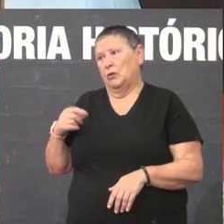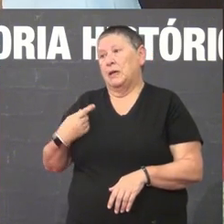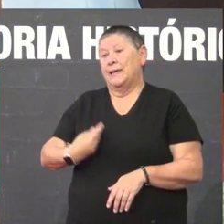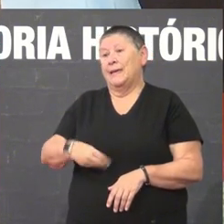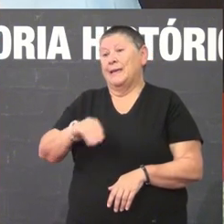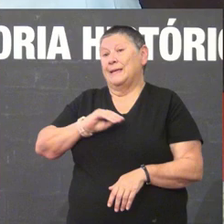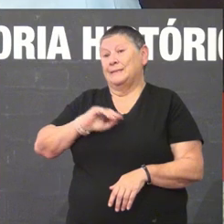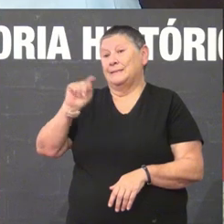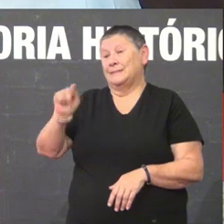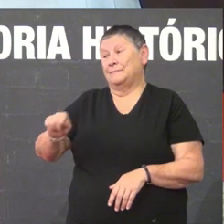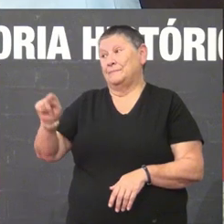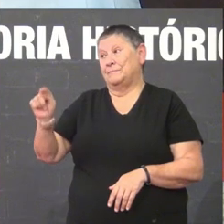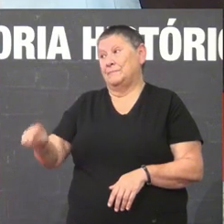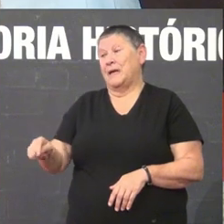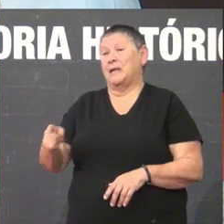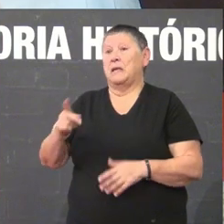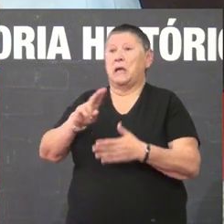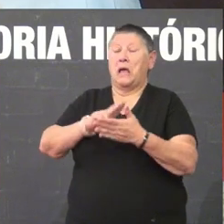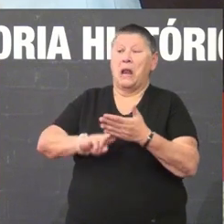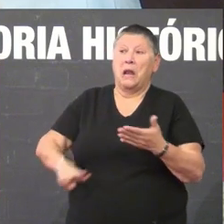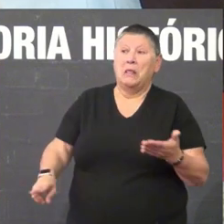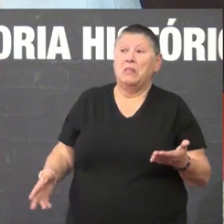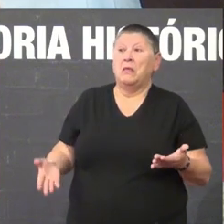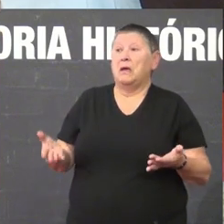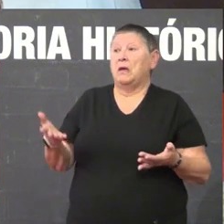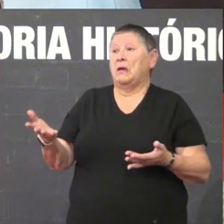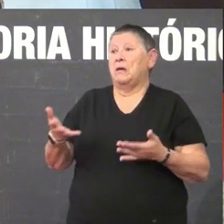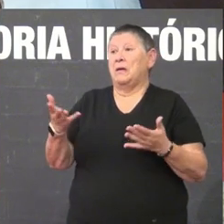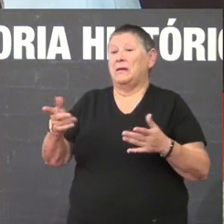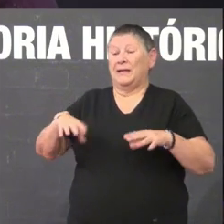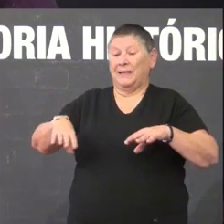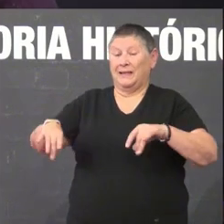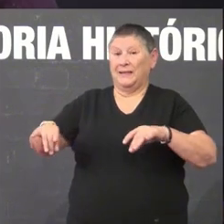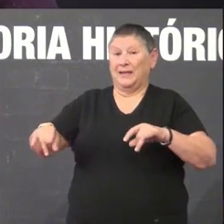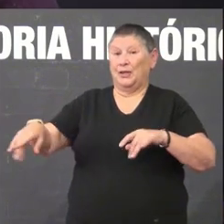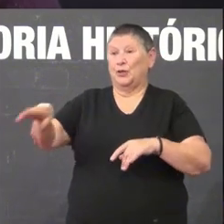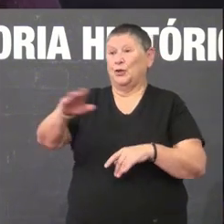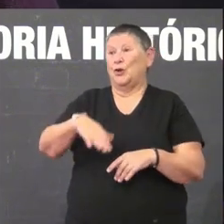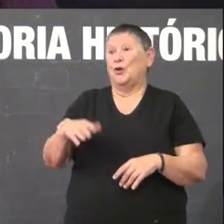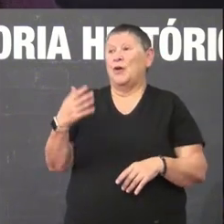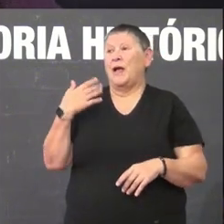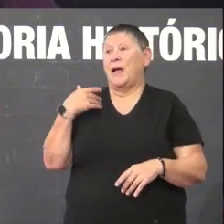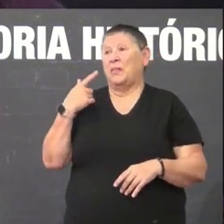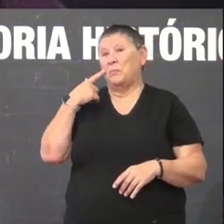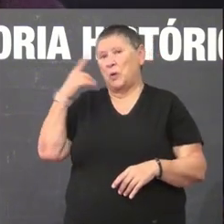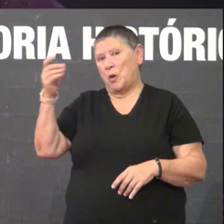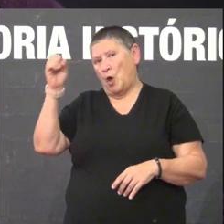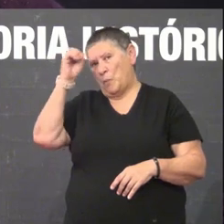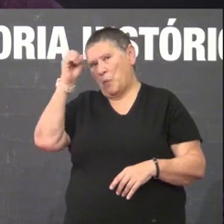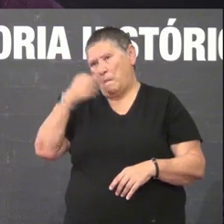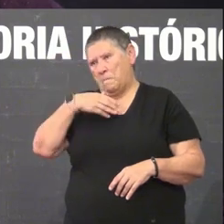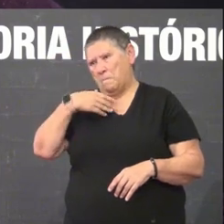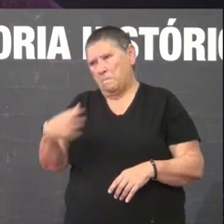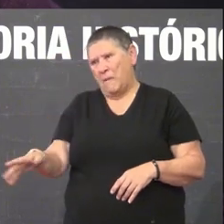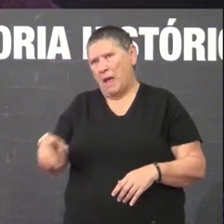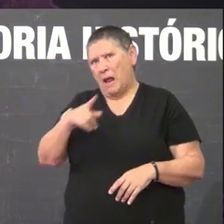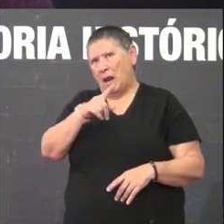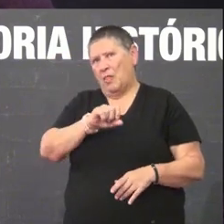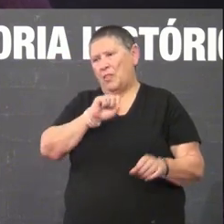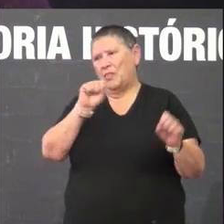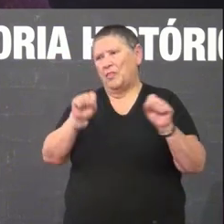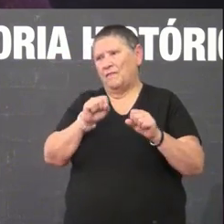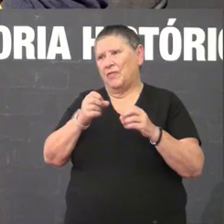España o en Galicia todos los territorios Bueno le parezca mal que que se quiera